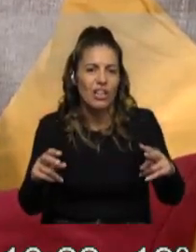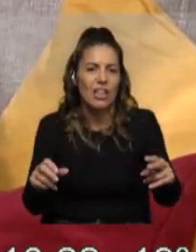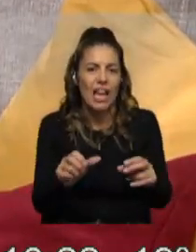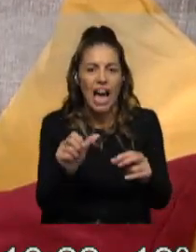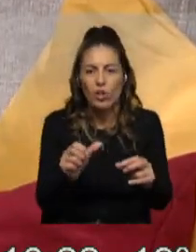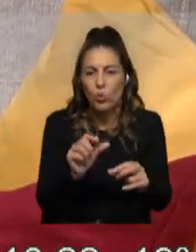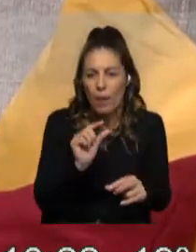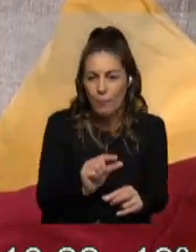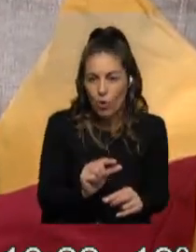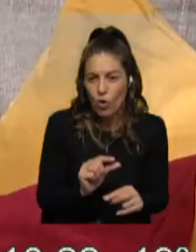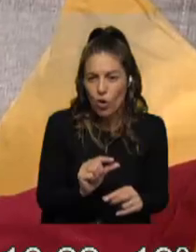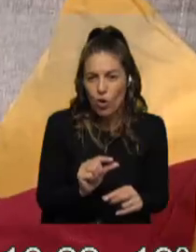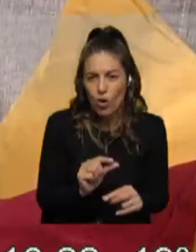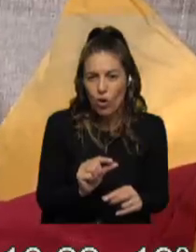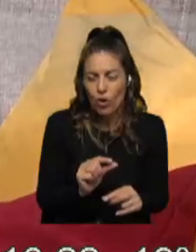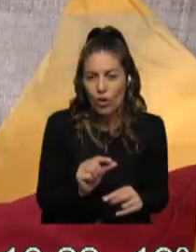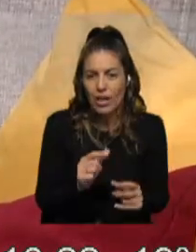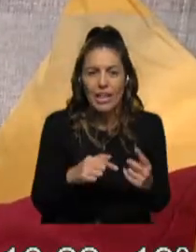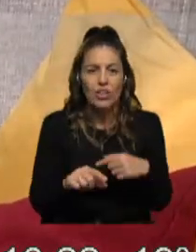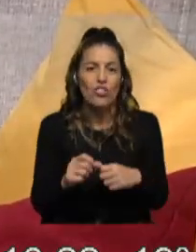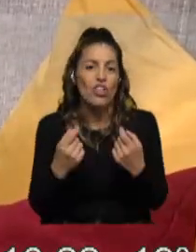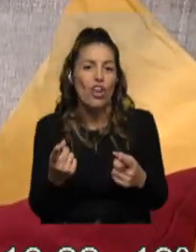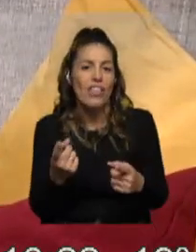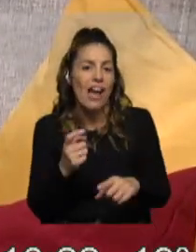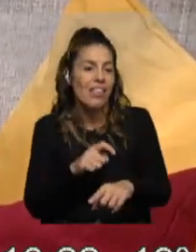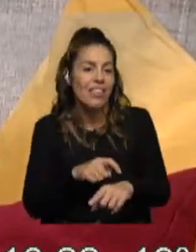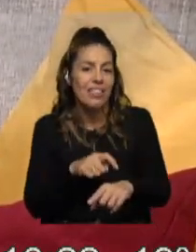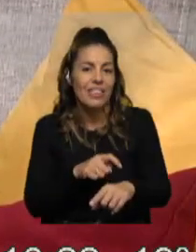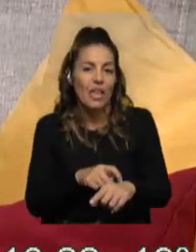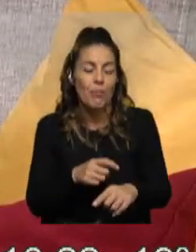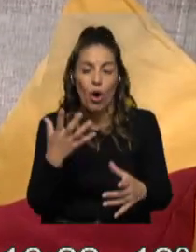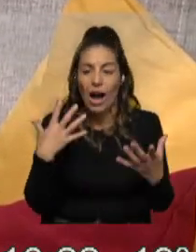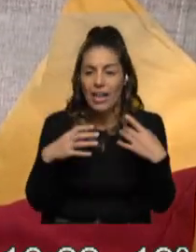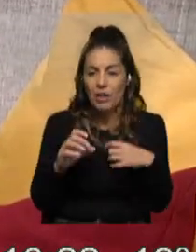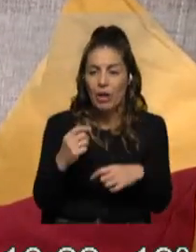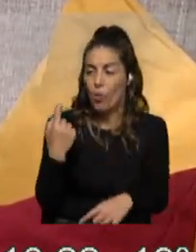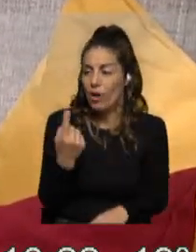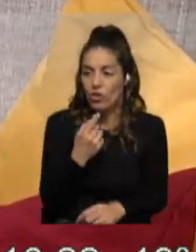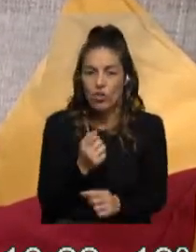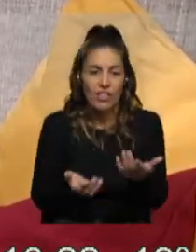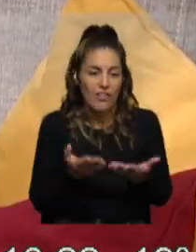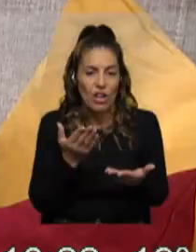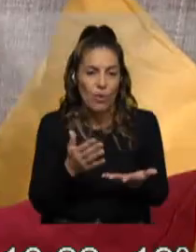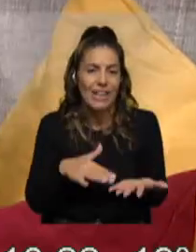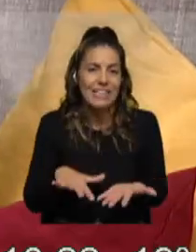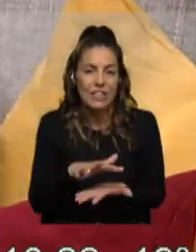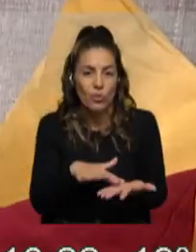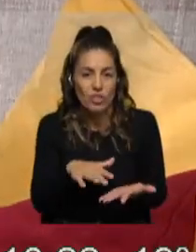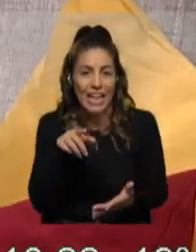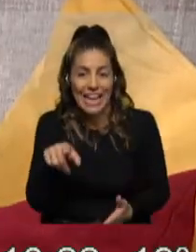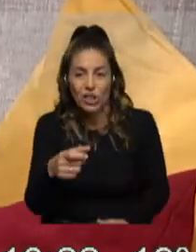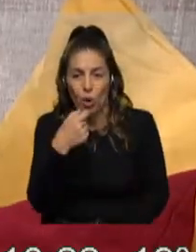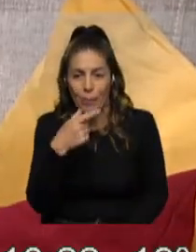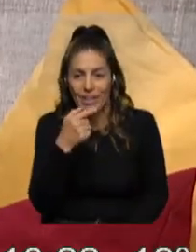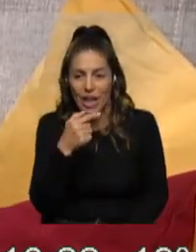lo tanto, se recapta bastante más rápido. Entonces, no le da el tiempo al animal o a nosotros de poder evaluar distintas situaciones. Estos fármacos lo que